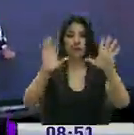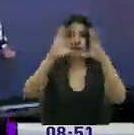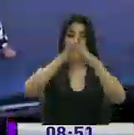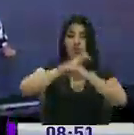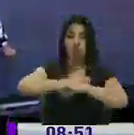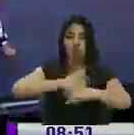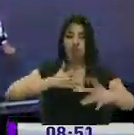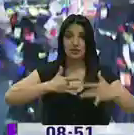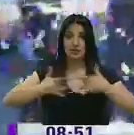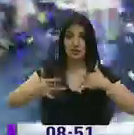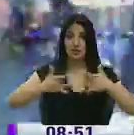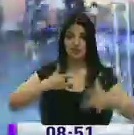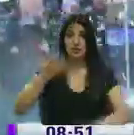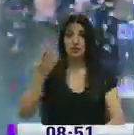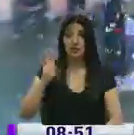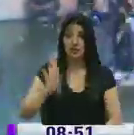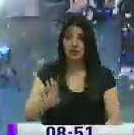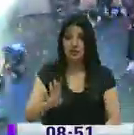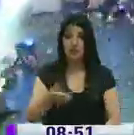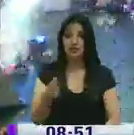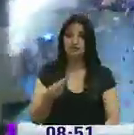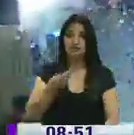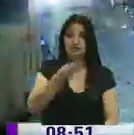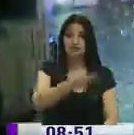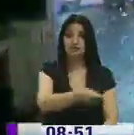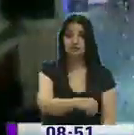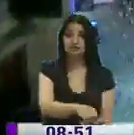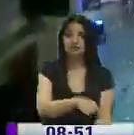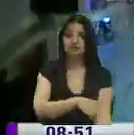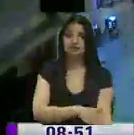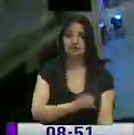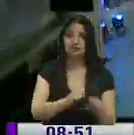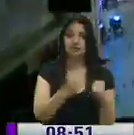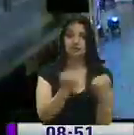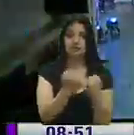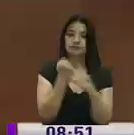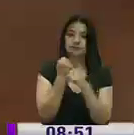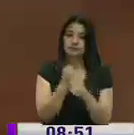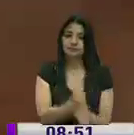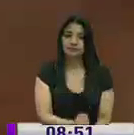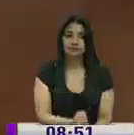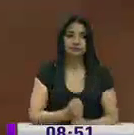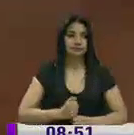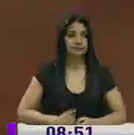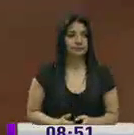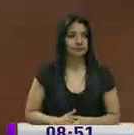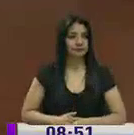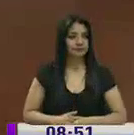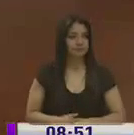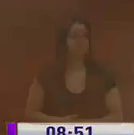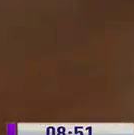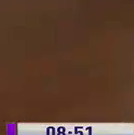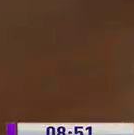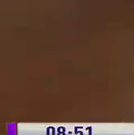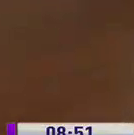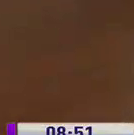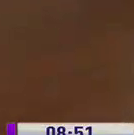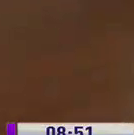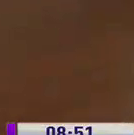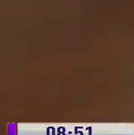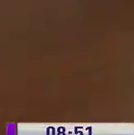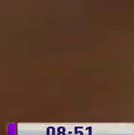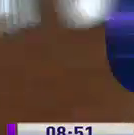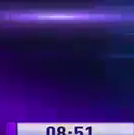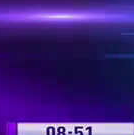teatro bolívar se invertirá en los proyectos sociales de la fundación informó patricia al